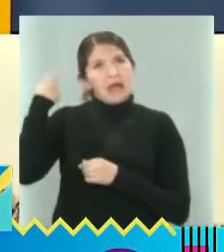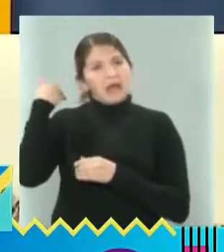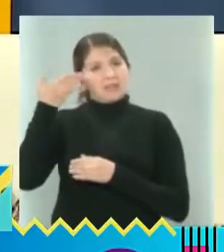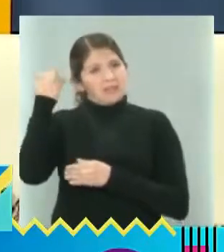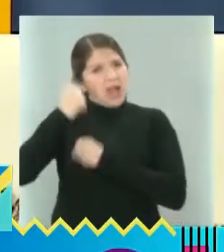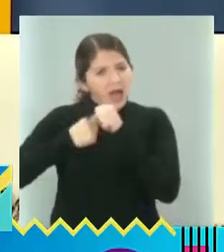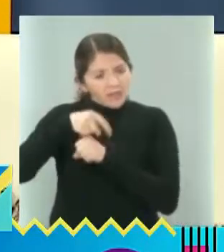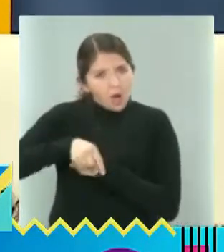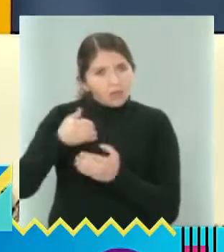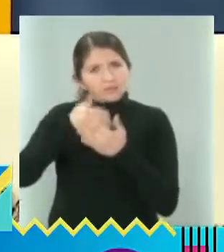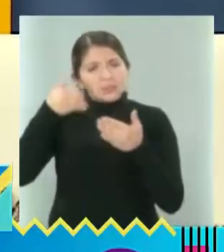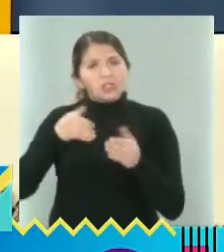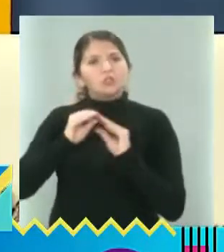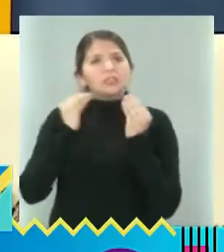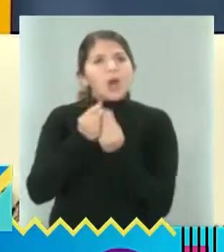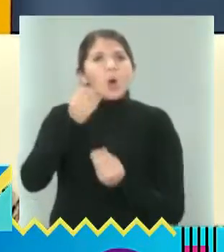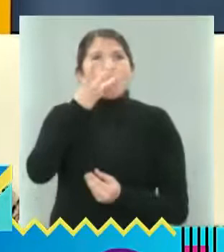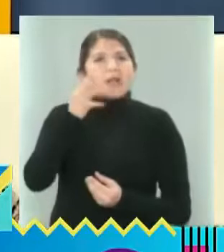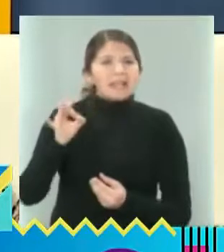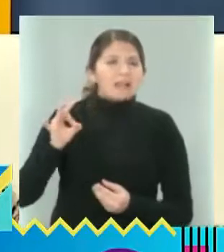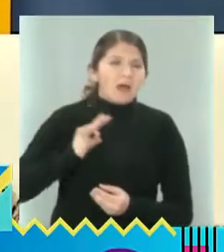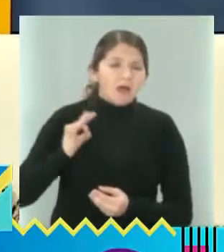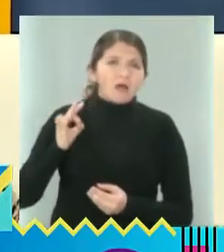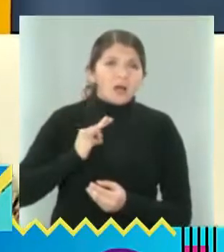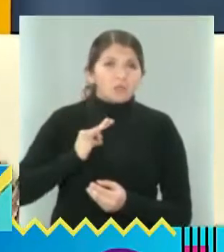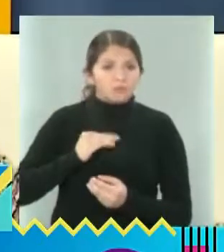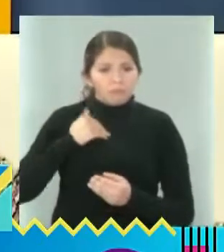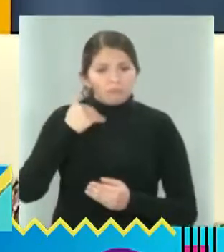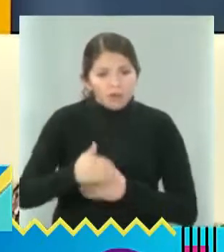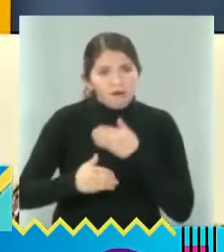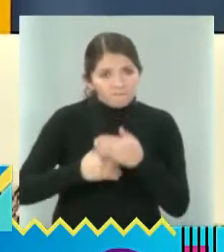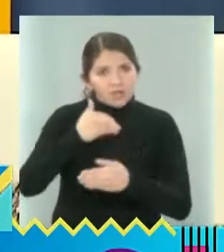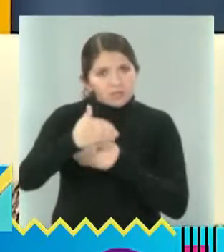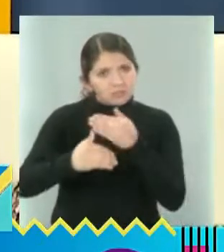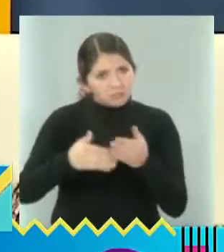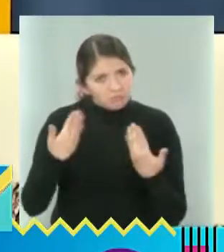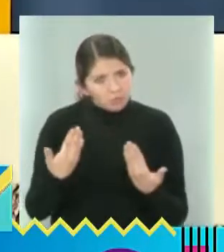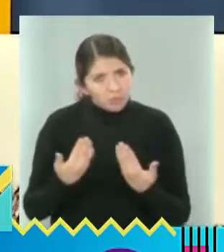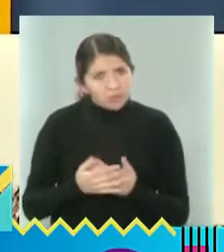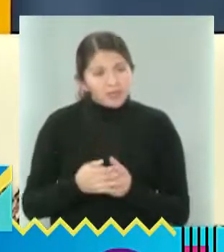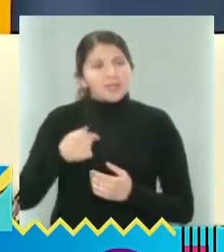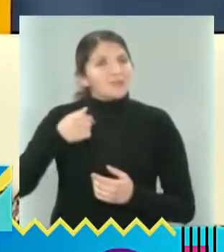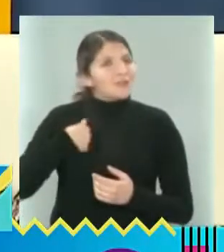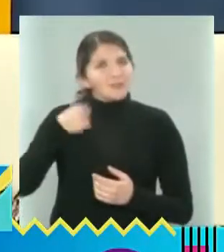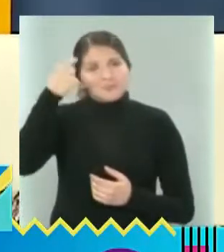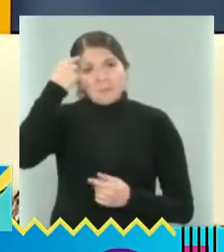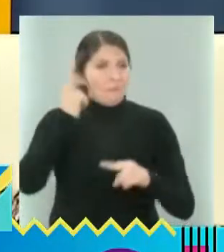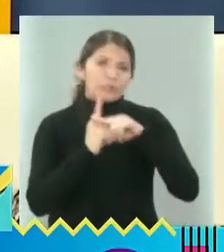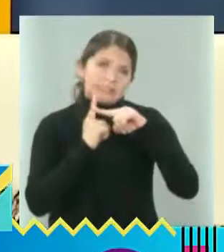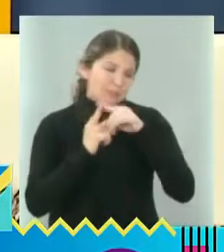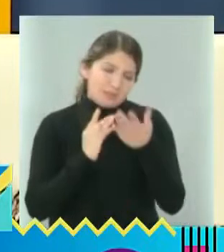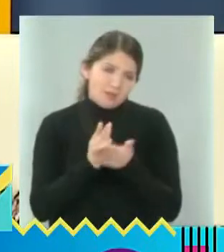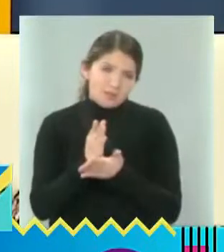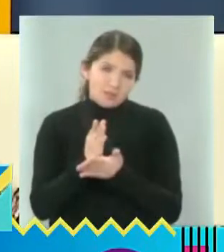años de profesión, ¿cuánto se ha avanzado? Soy una persona por naturaleza positiva. Entonces me